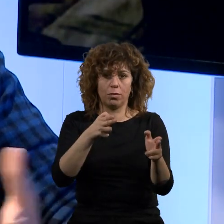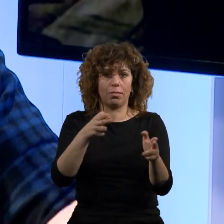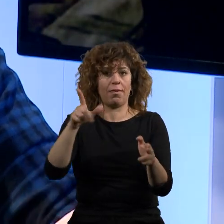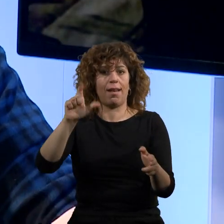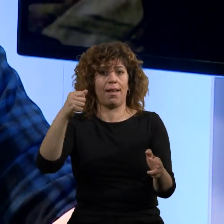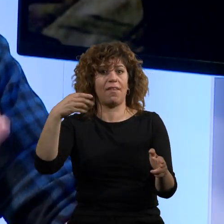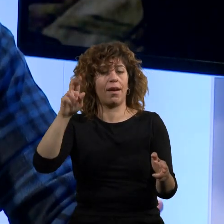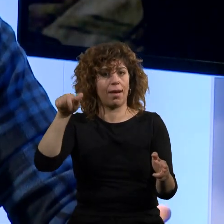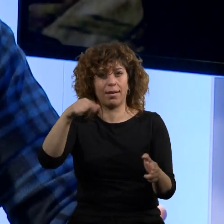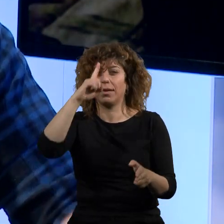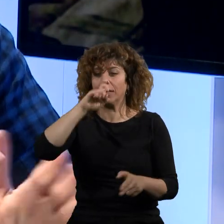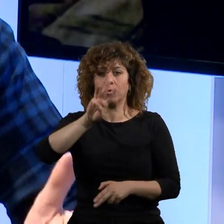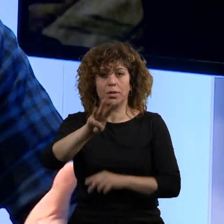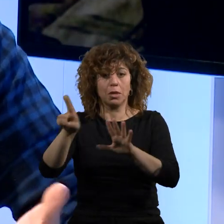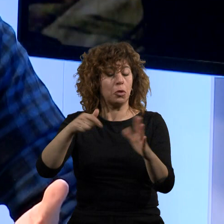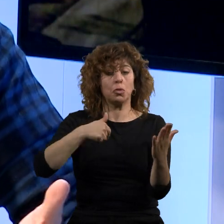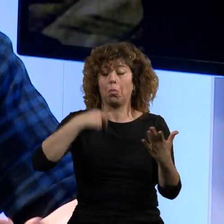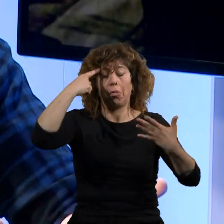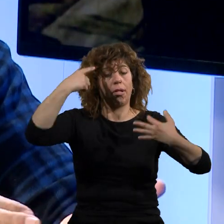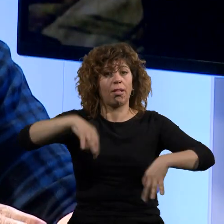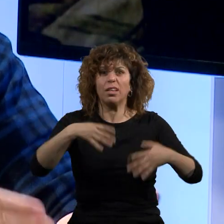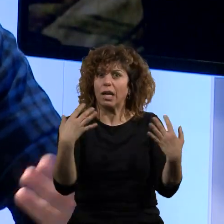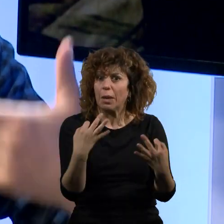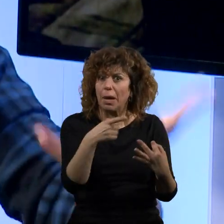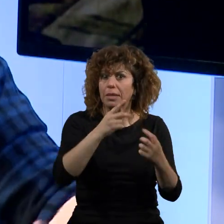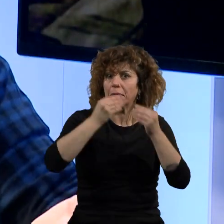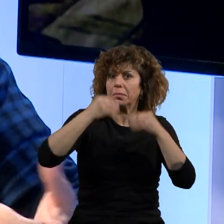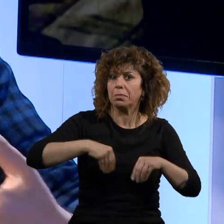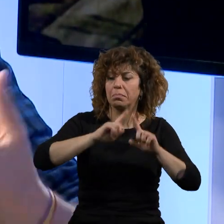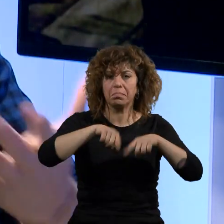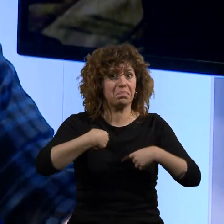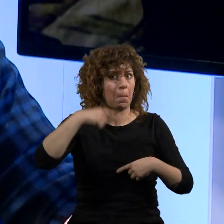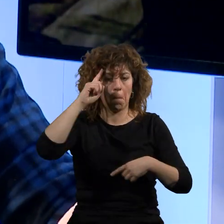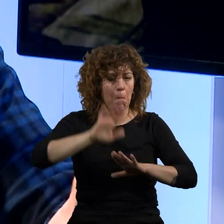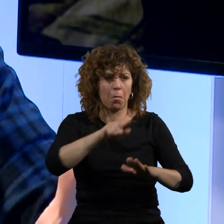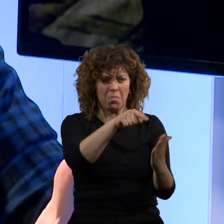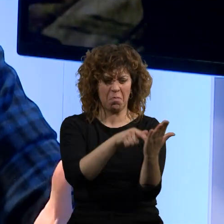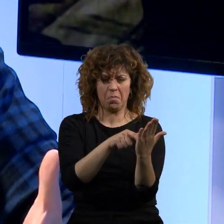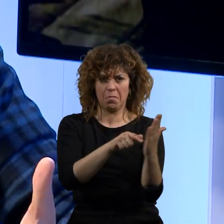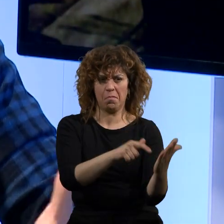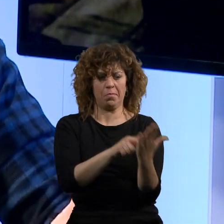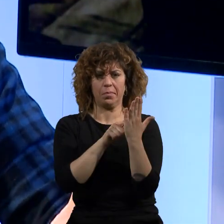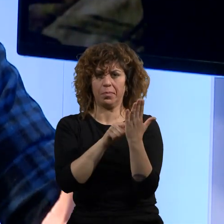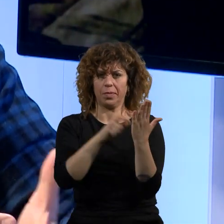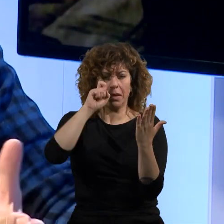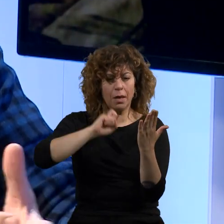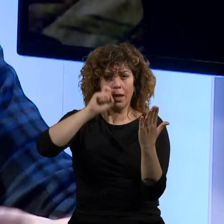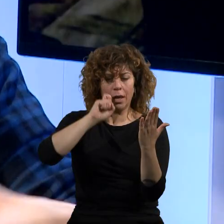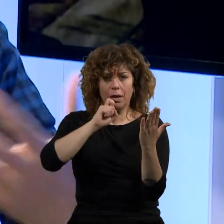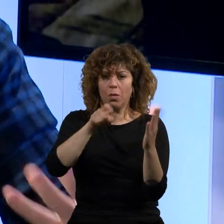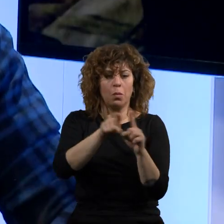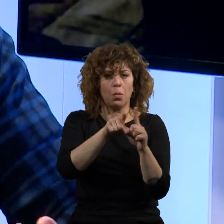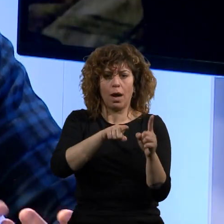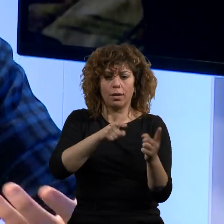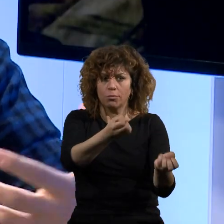el 36. Claro, yo no sabía lo que había pasado, no sabía la historia familiar, y a mí mi abuela me la enseñaba siempre llorando, sin poder articular palabra, ¿no? No podía,